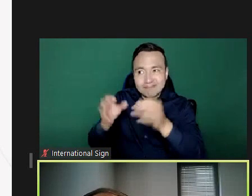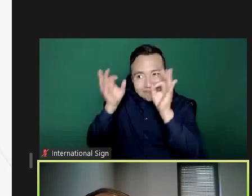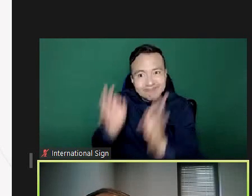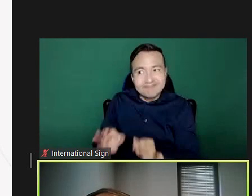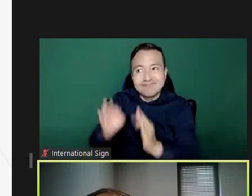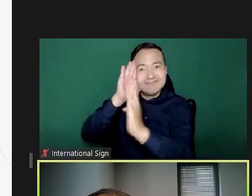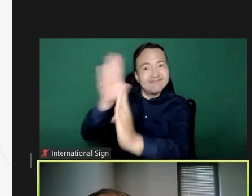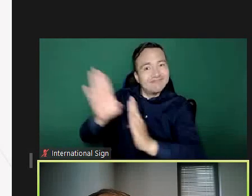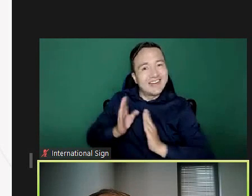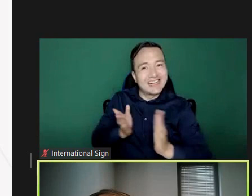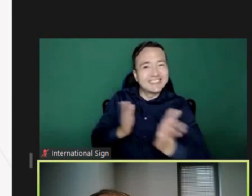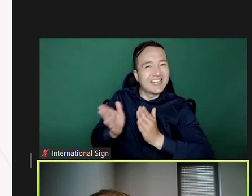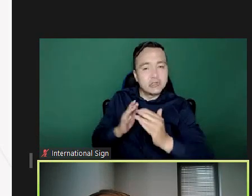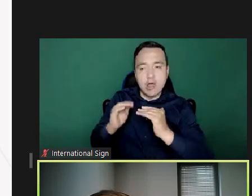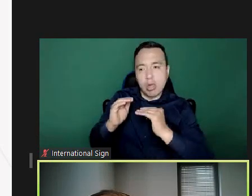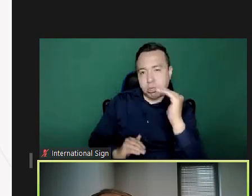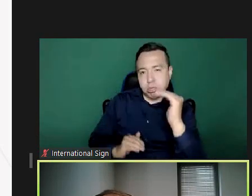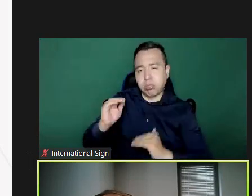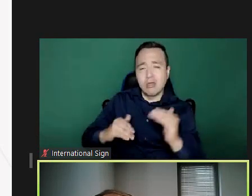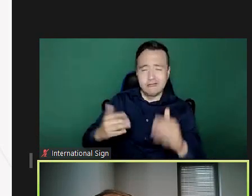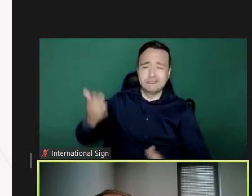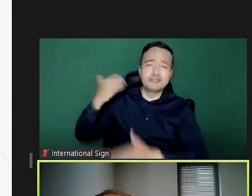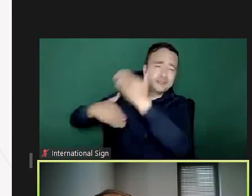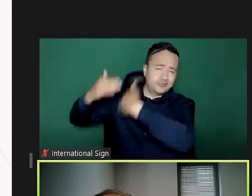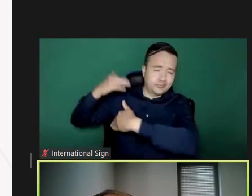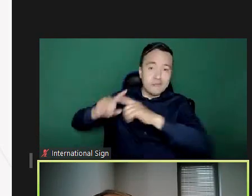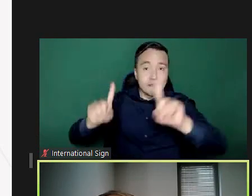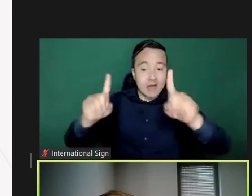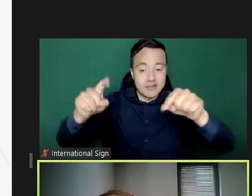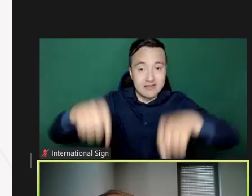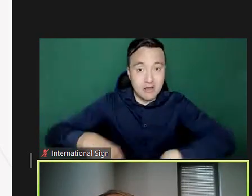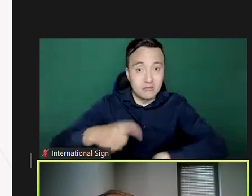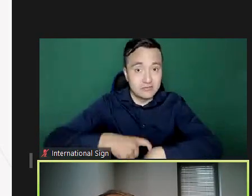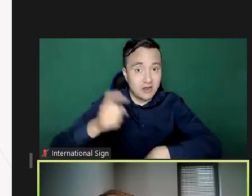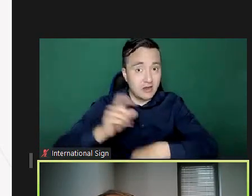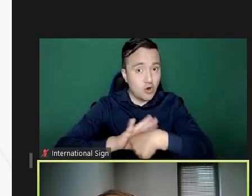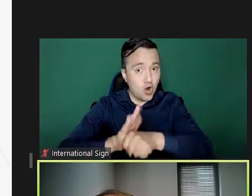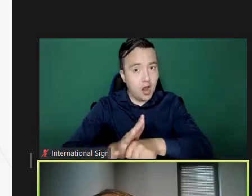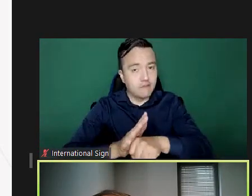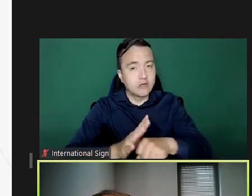ha expuesto gravemente estas inequidades. Por ejemplo,